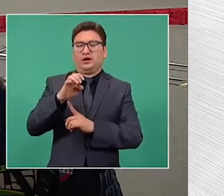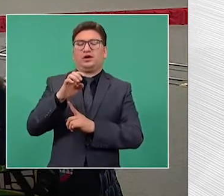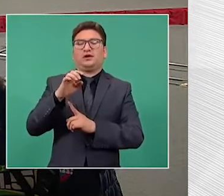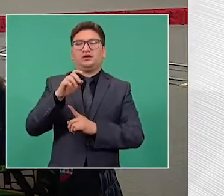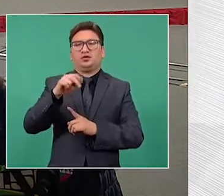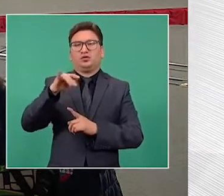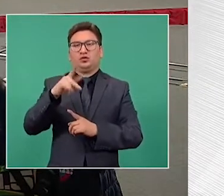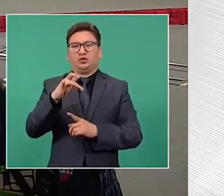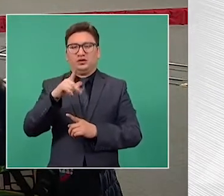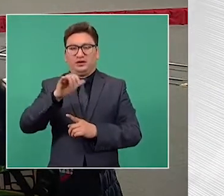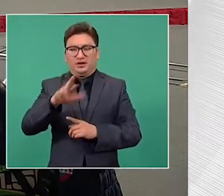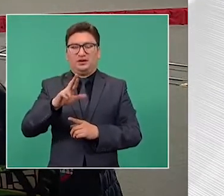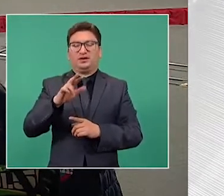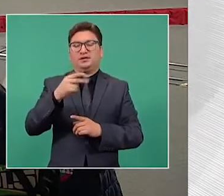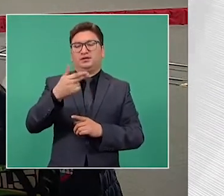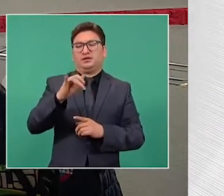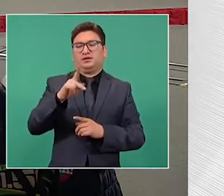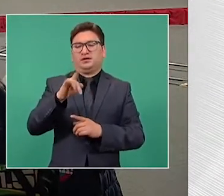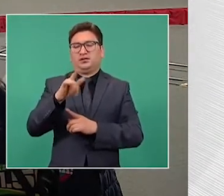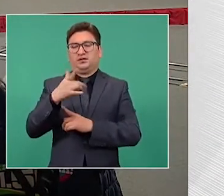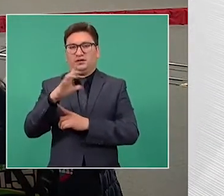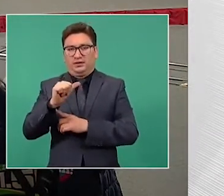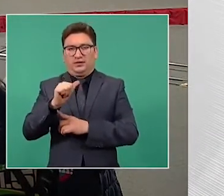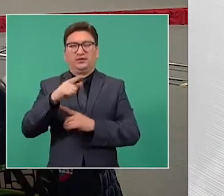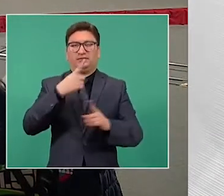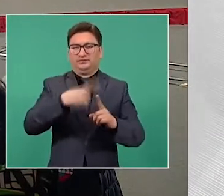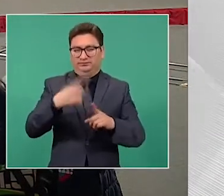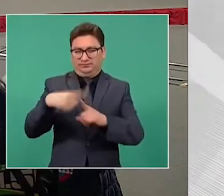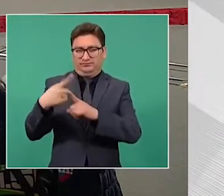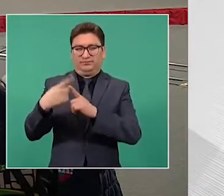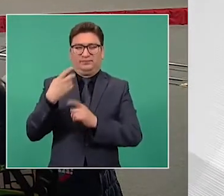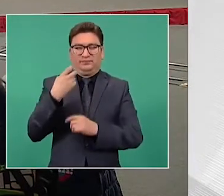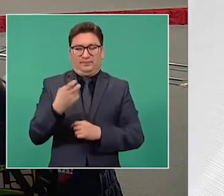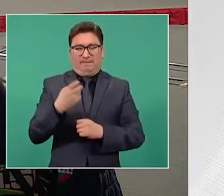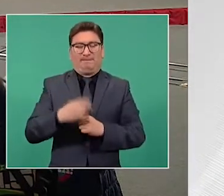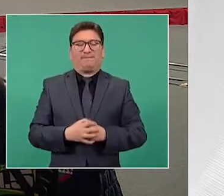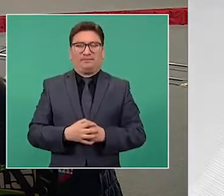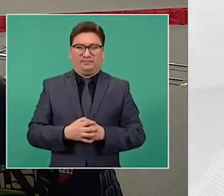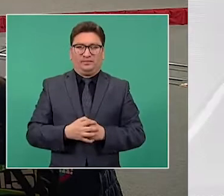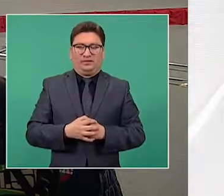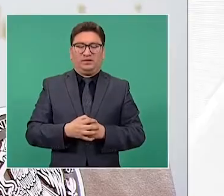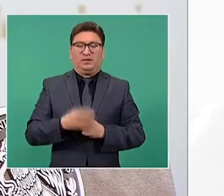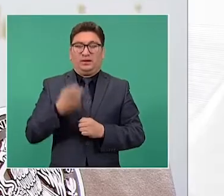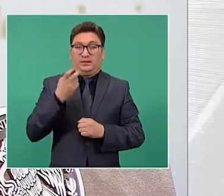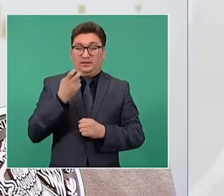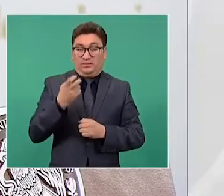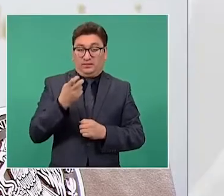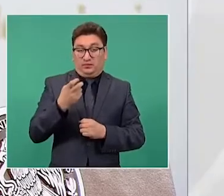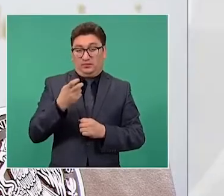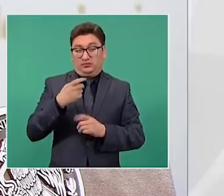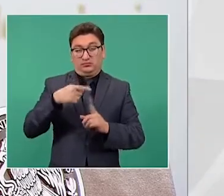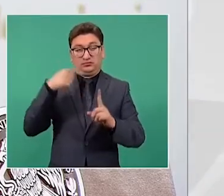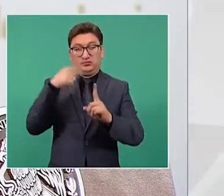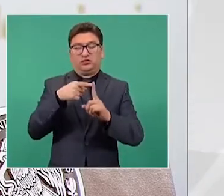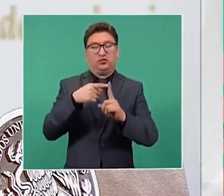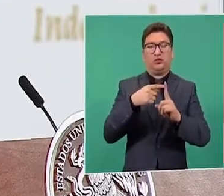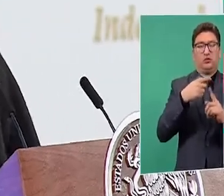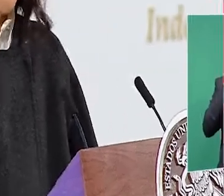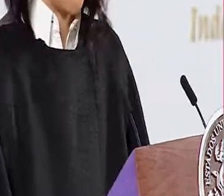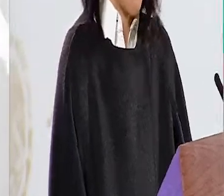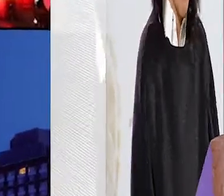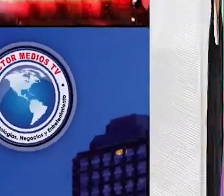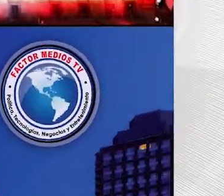de Electricidad produce el 55%, más de la mitad, y el plan es que aumente